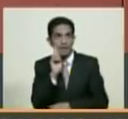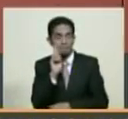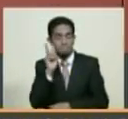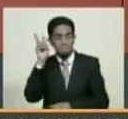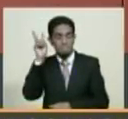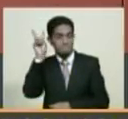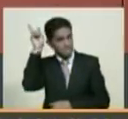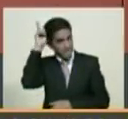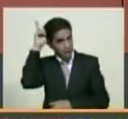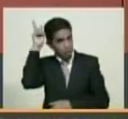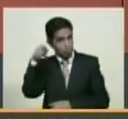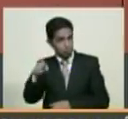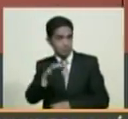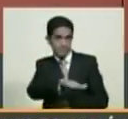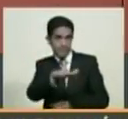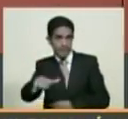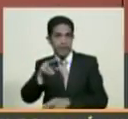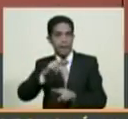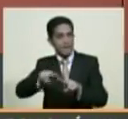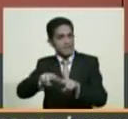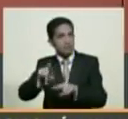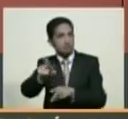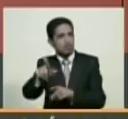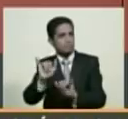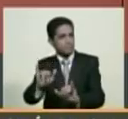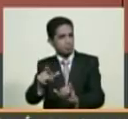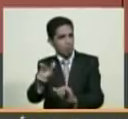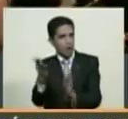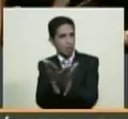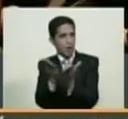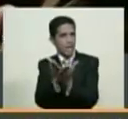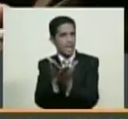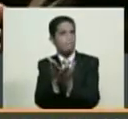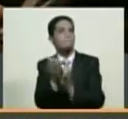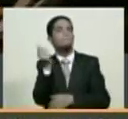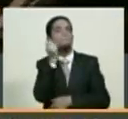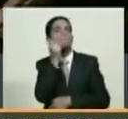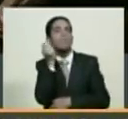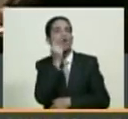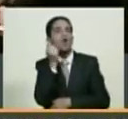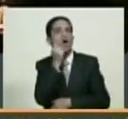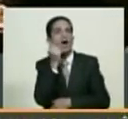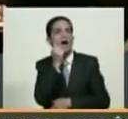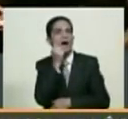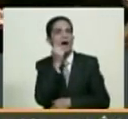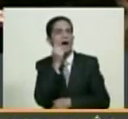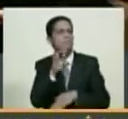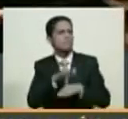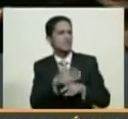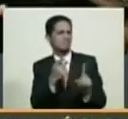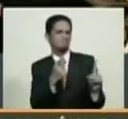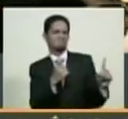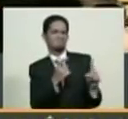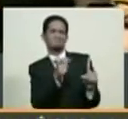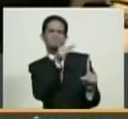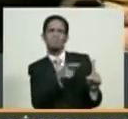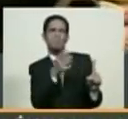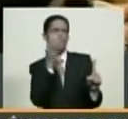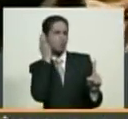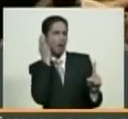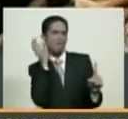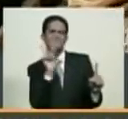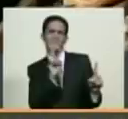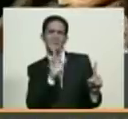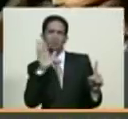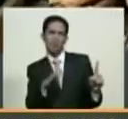peruanos de los niños de esa escuela protestaron porque no podía una venezolana darle